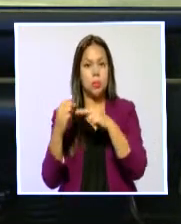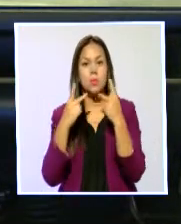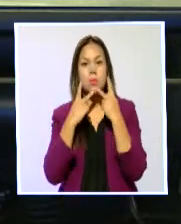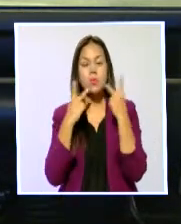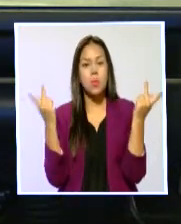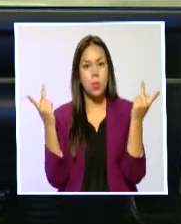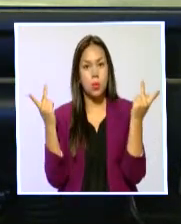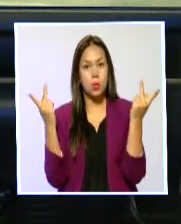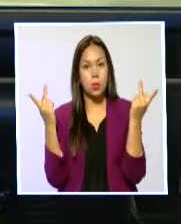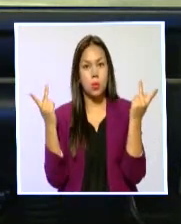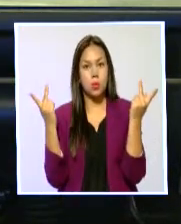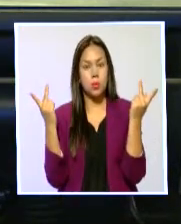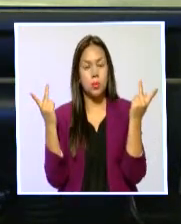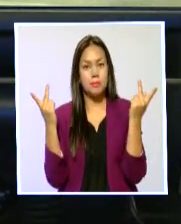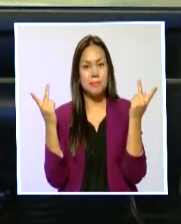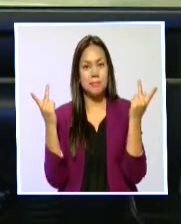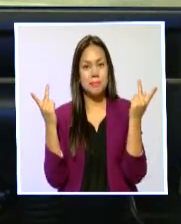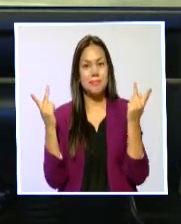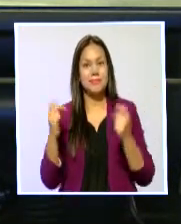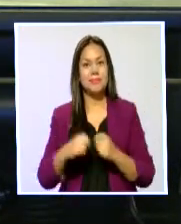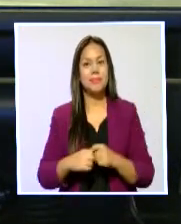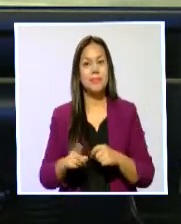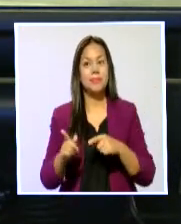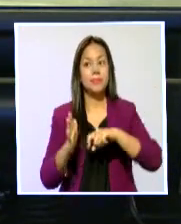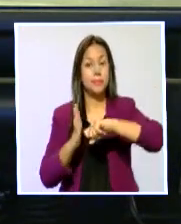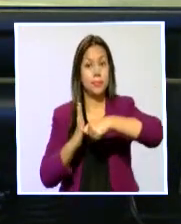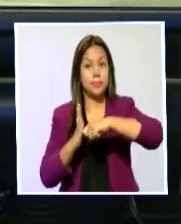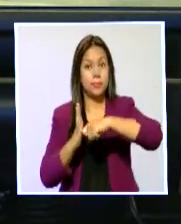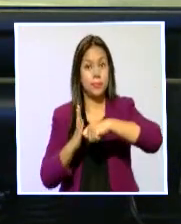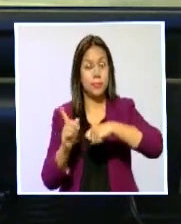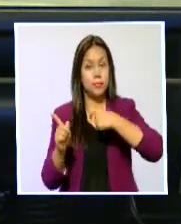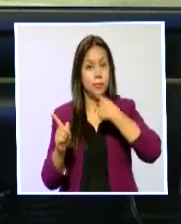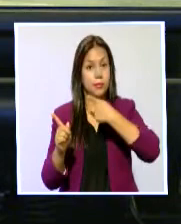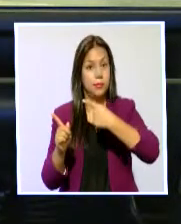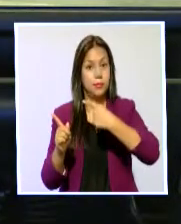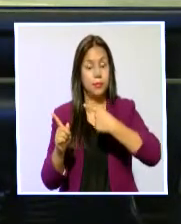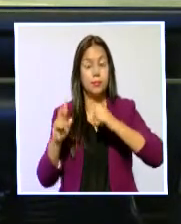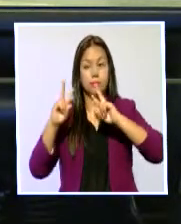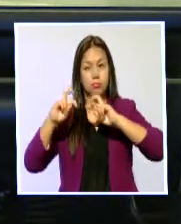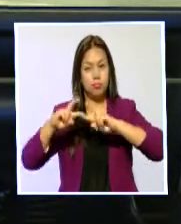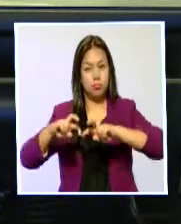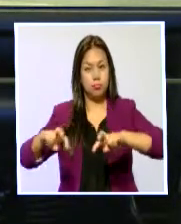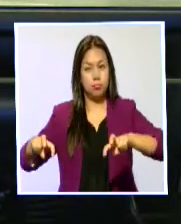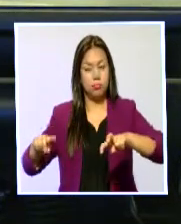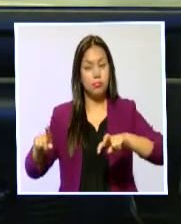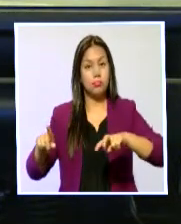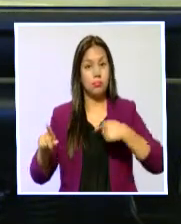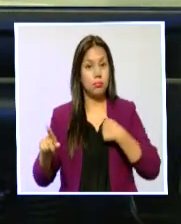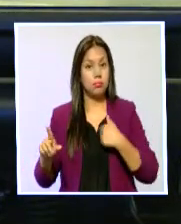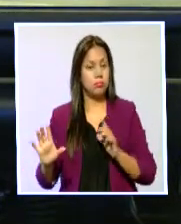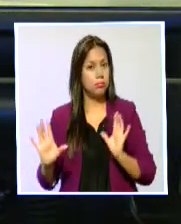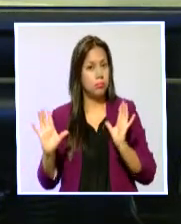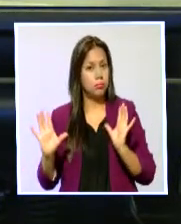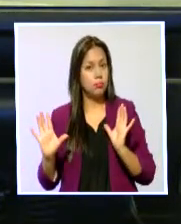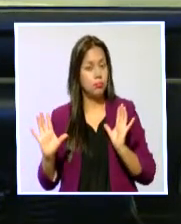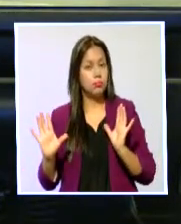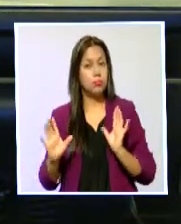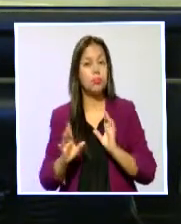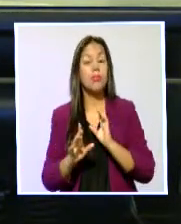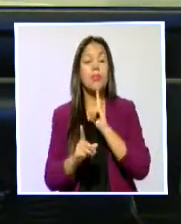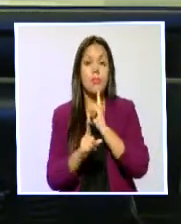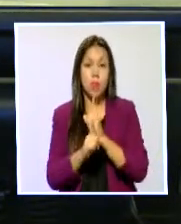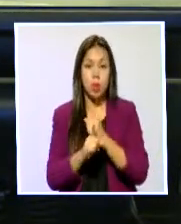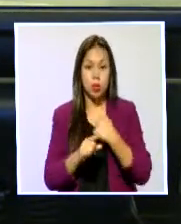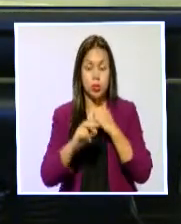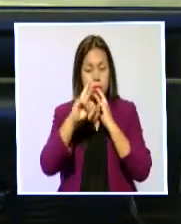públicos. La Contraloría no ha dispuesto una auditoría de gestión. Estoy acá por el respeto que